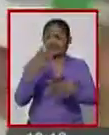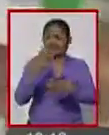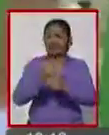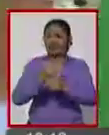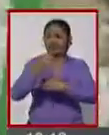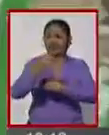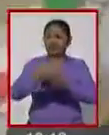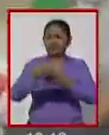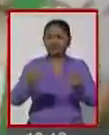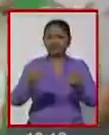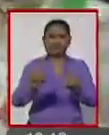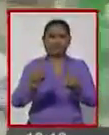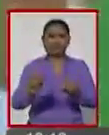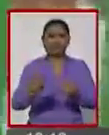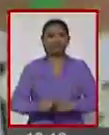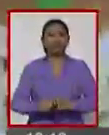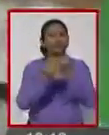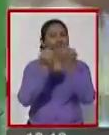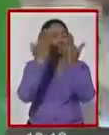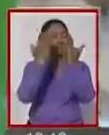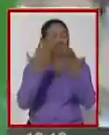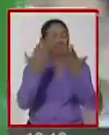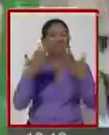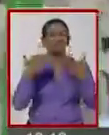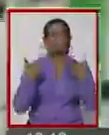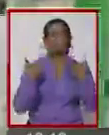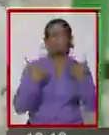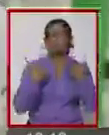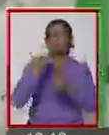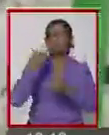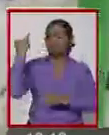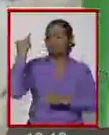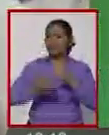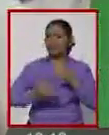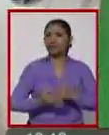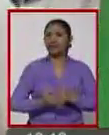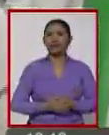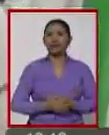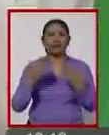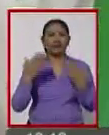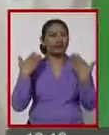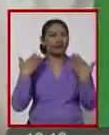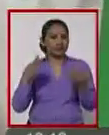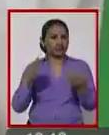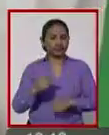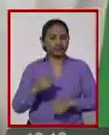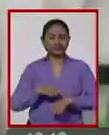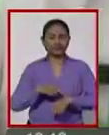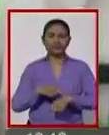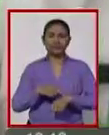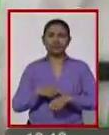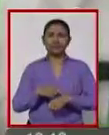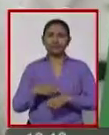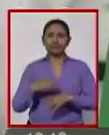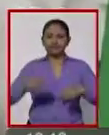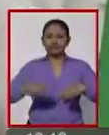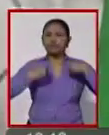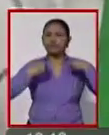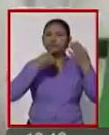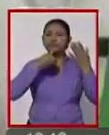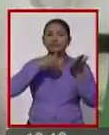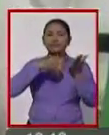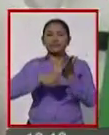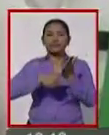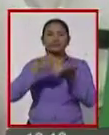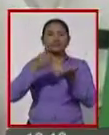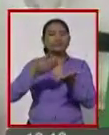las instalaciones? Lamentablemente tuvimos que llegar a este extremo, ya que hoy hicieron la entrega de carta de